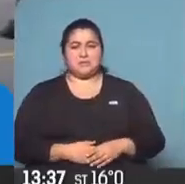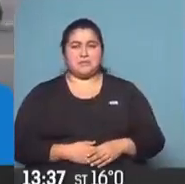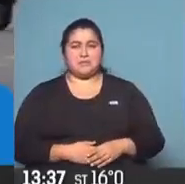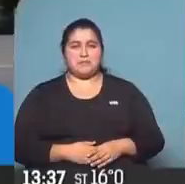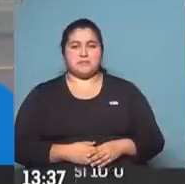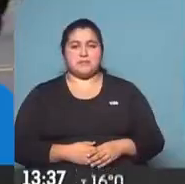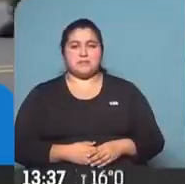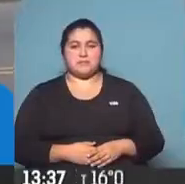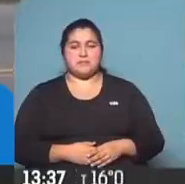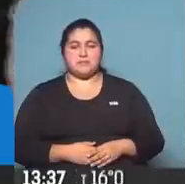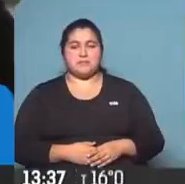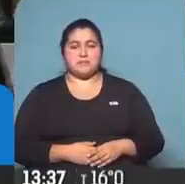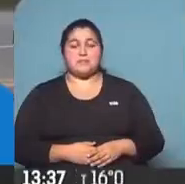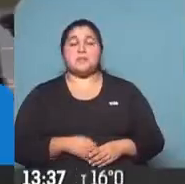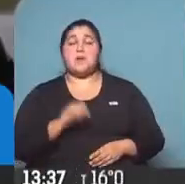y la altura